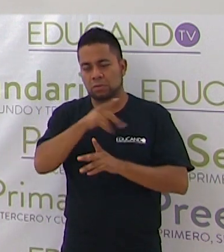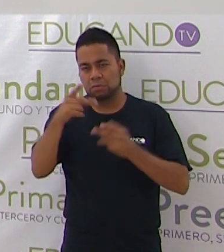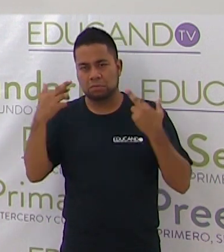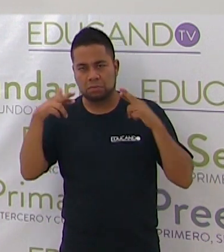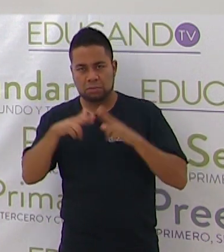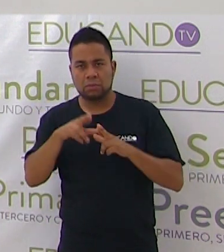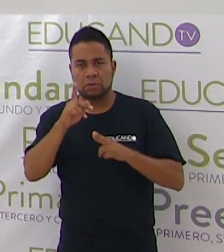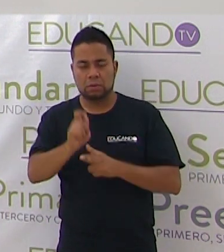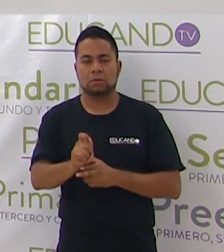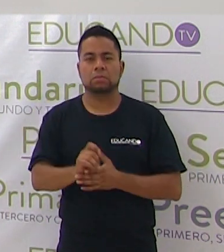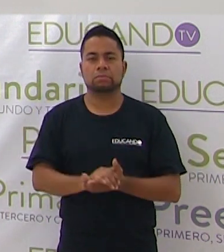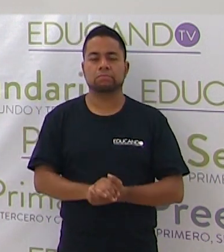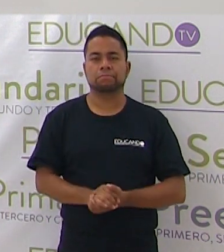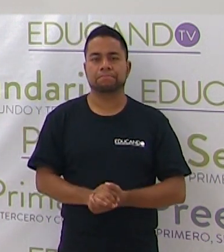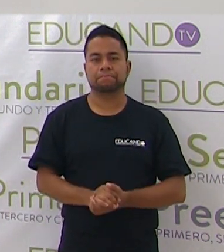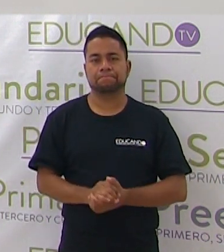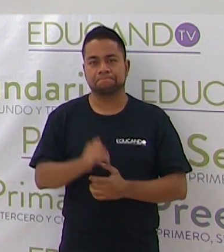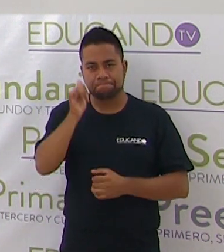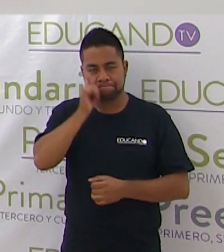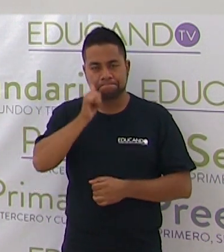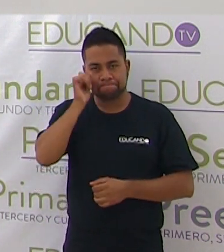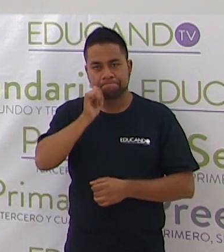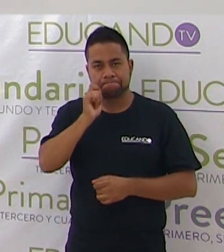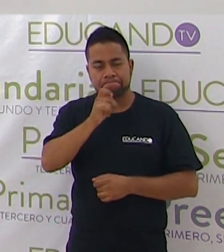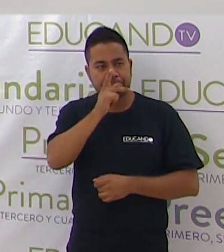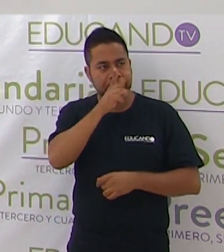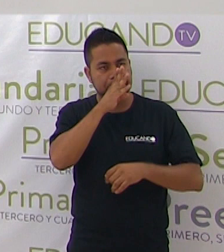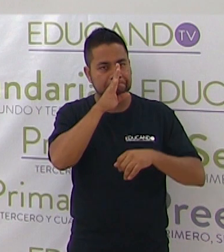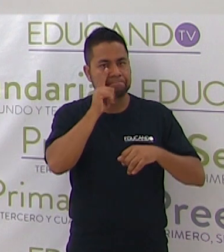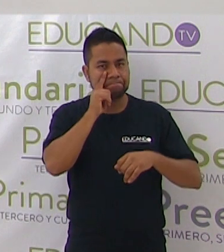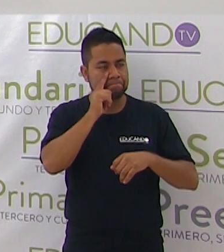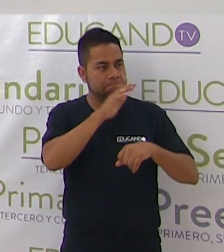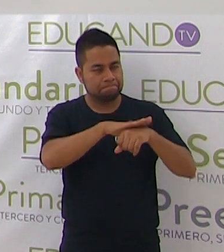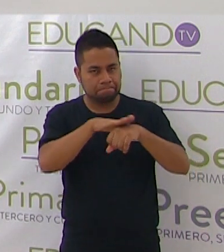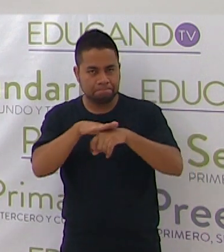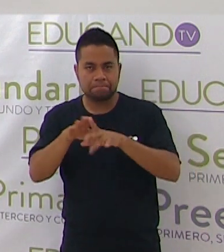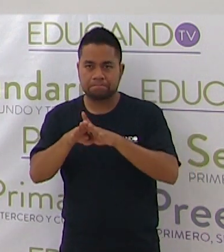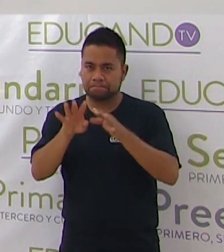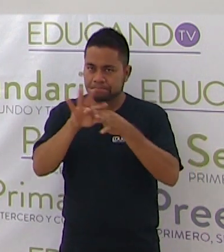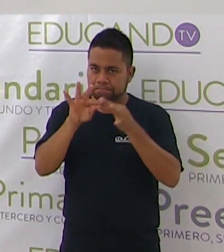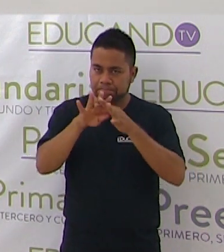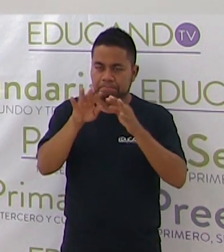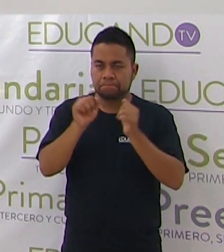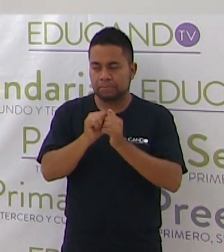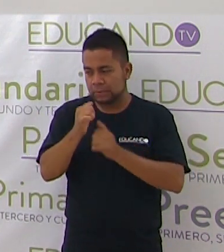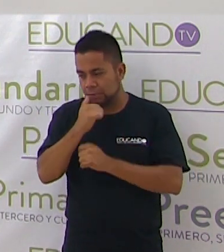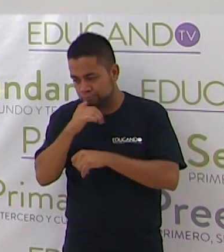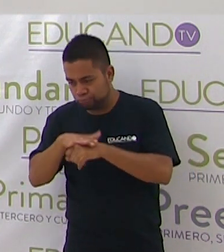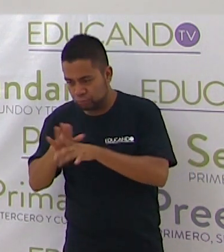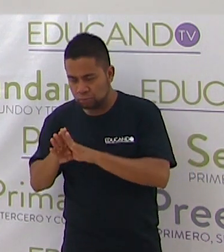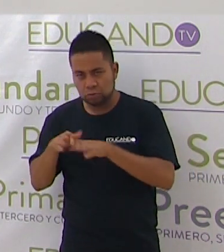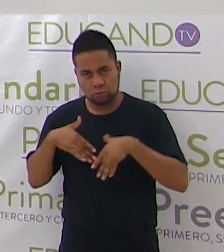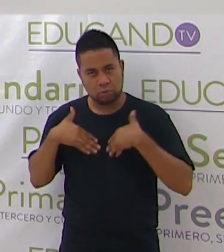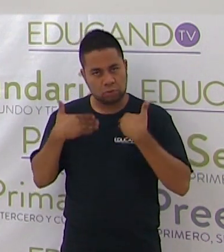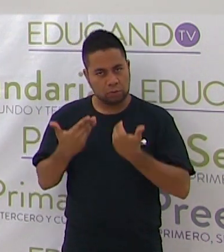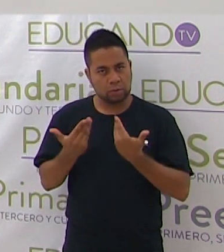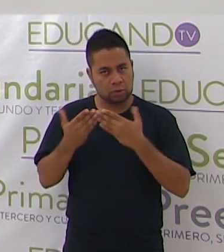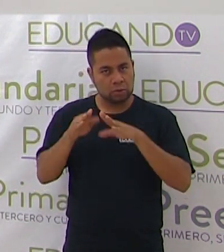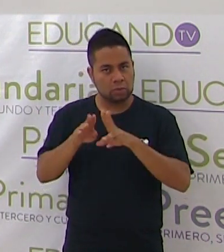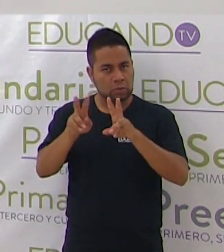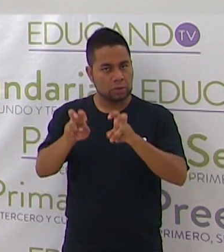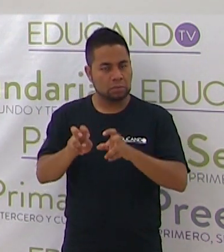maestros, involucrando a los padres y madres, hablando con los alumnos francamente del